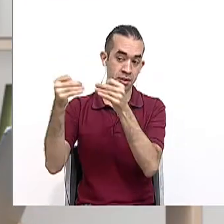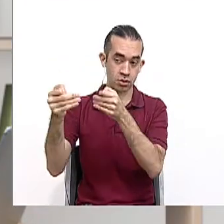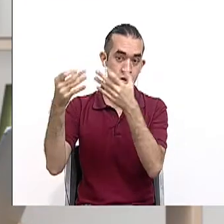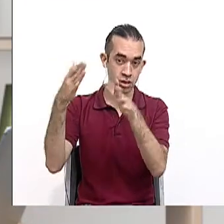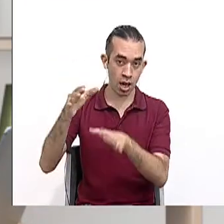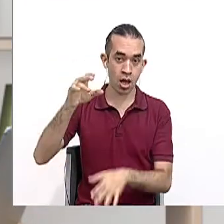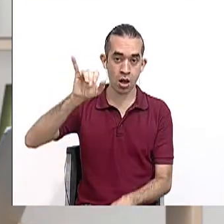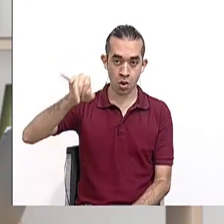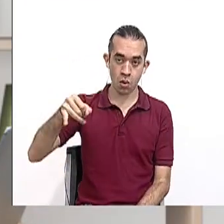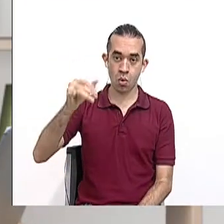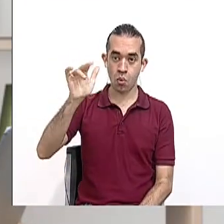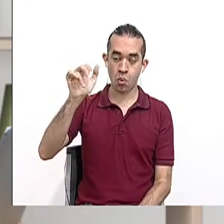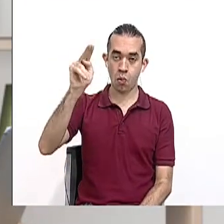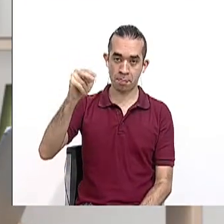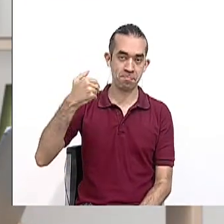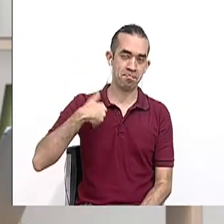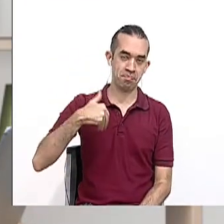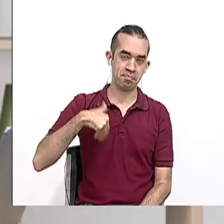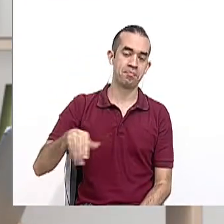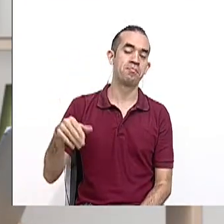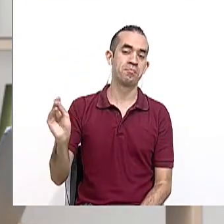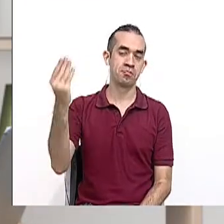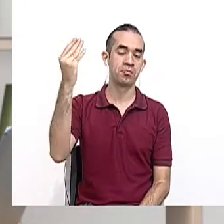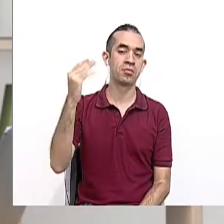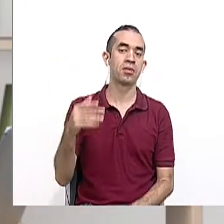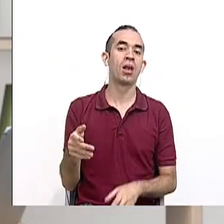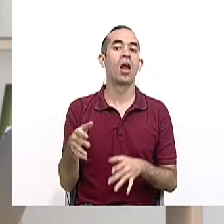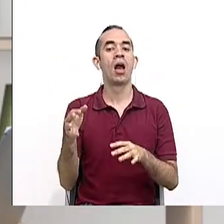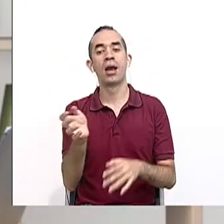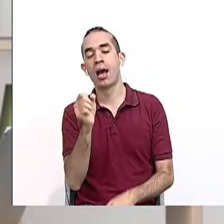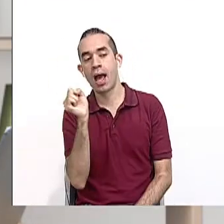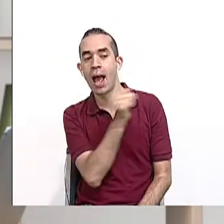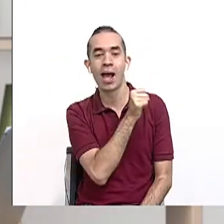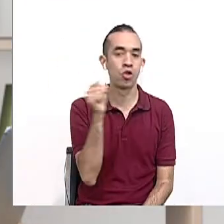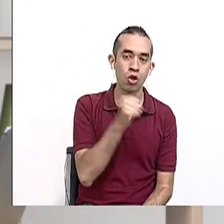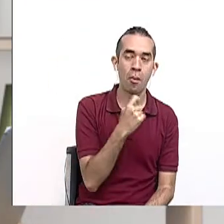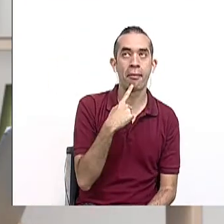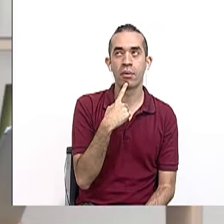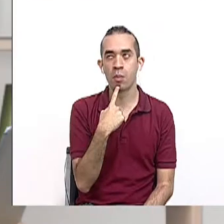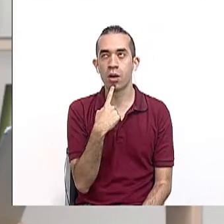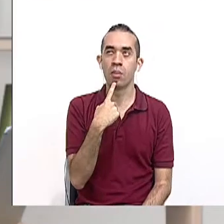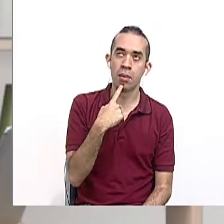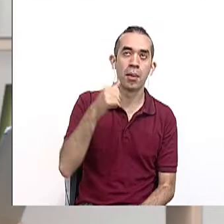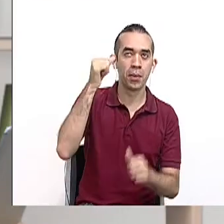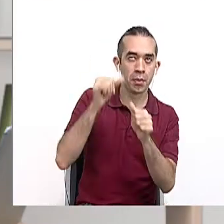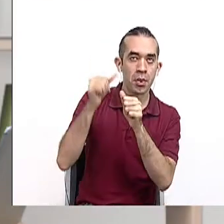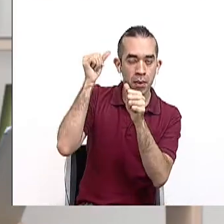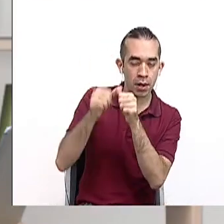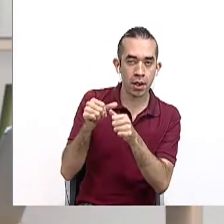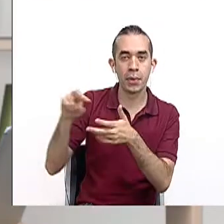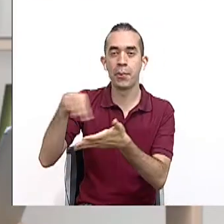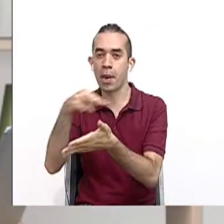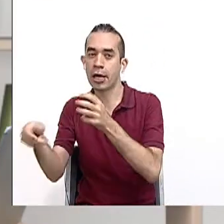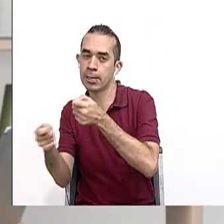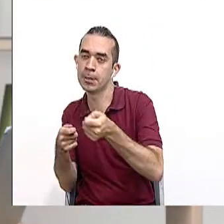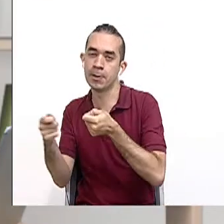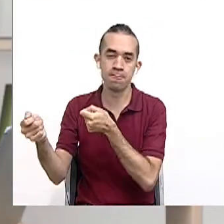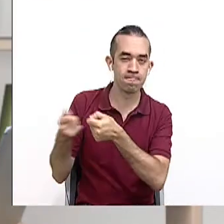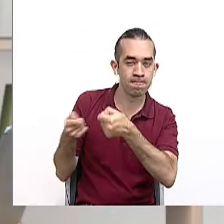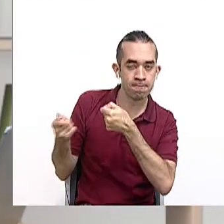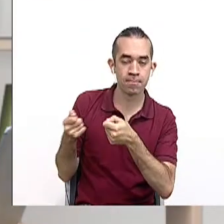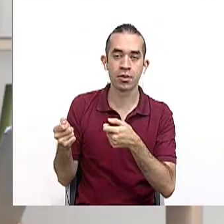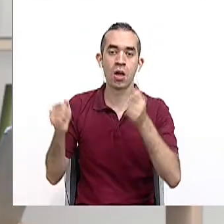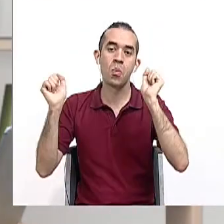de cómo a través del canto, del tarareo, del baile, podemos vincularnos con la música. Bueno,